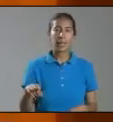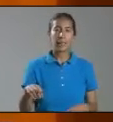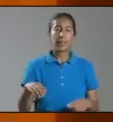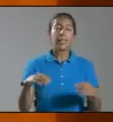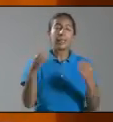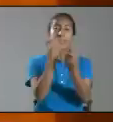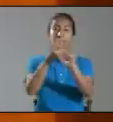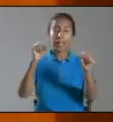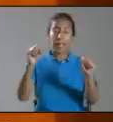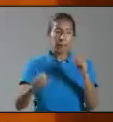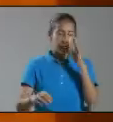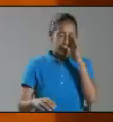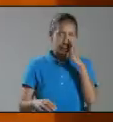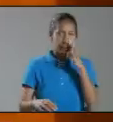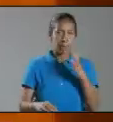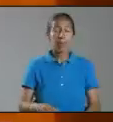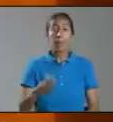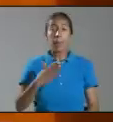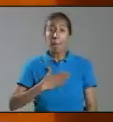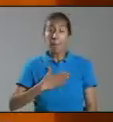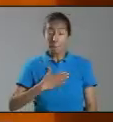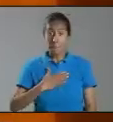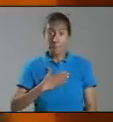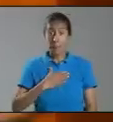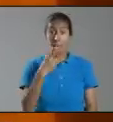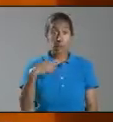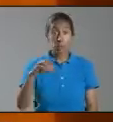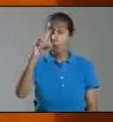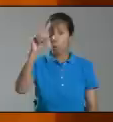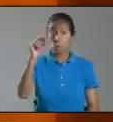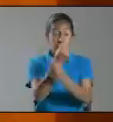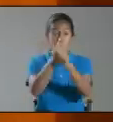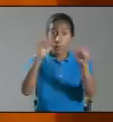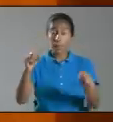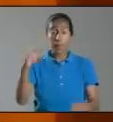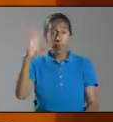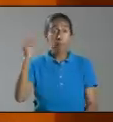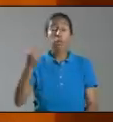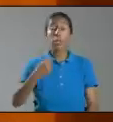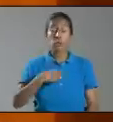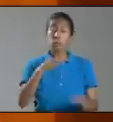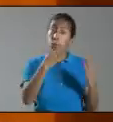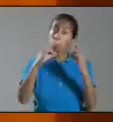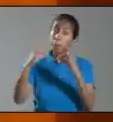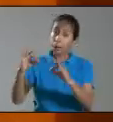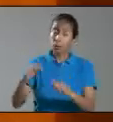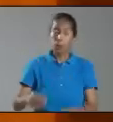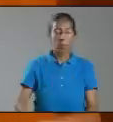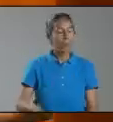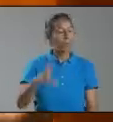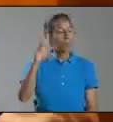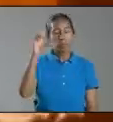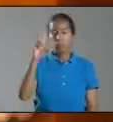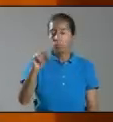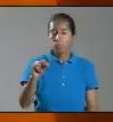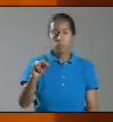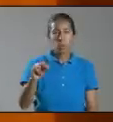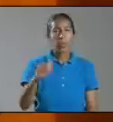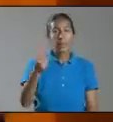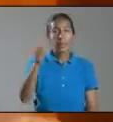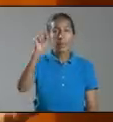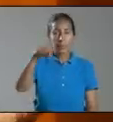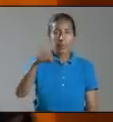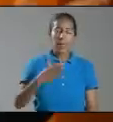no se van a salvar porque yo sea pastor. Yo quisiera, pero no es así. Fíjese,